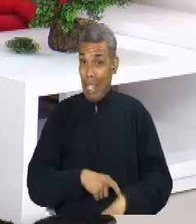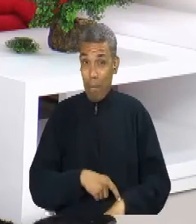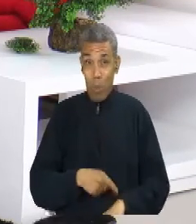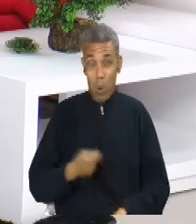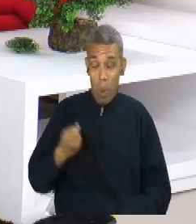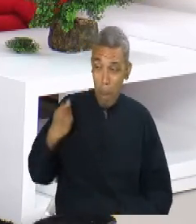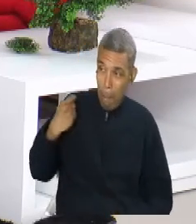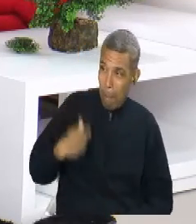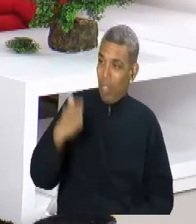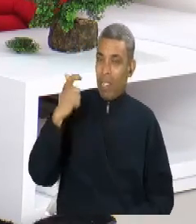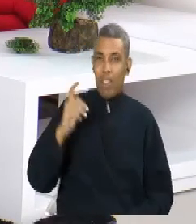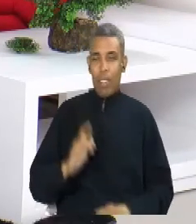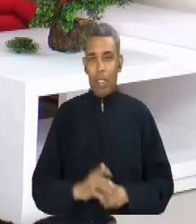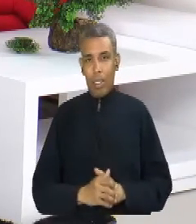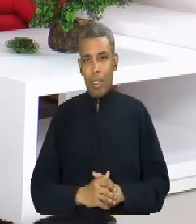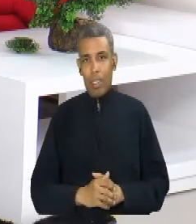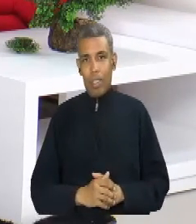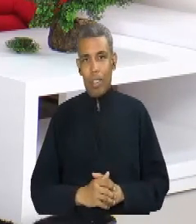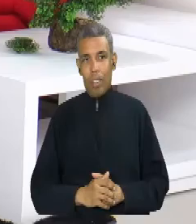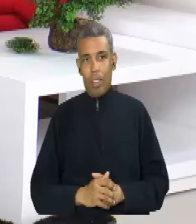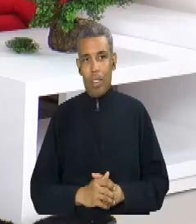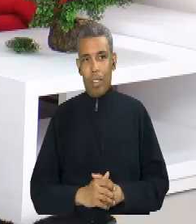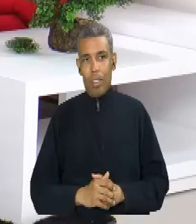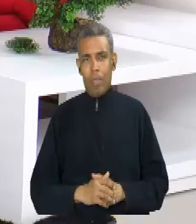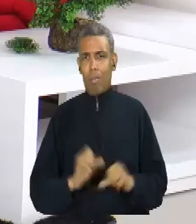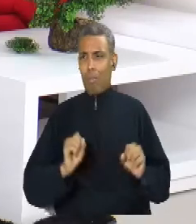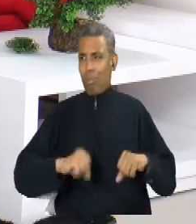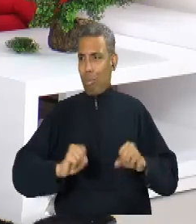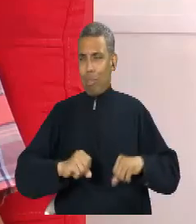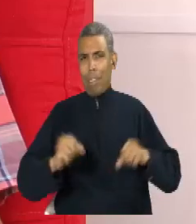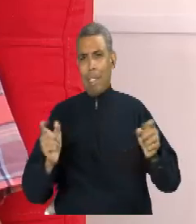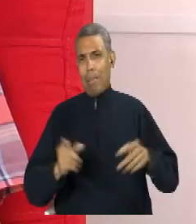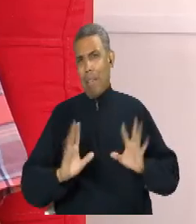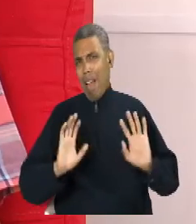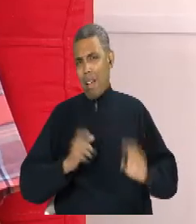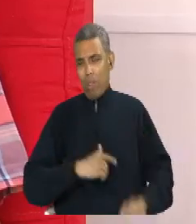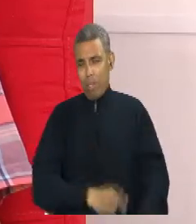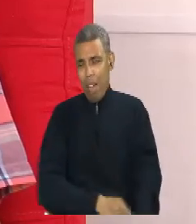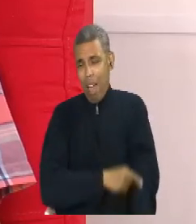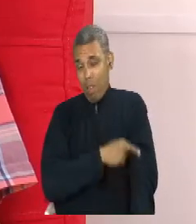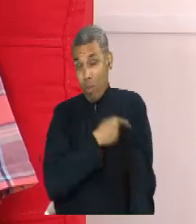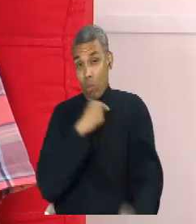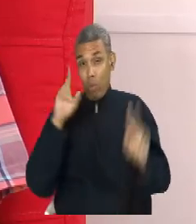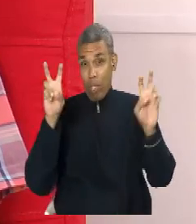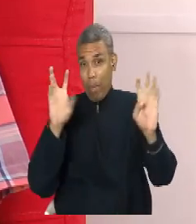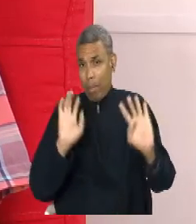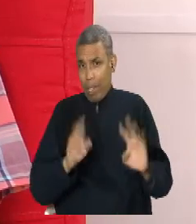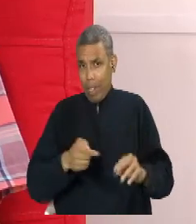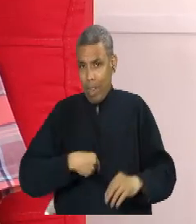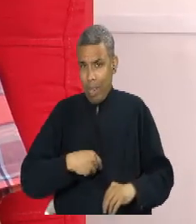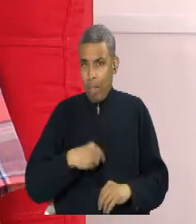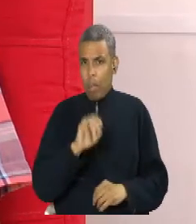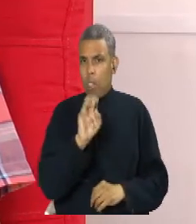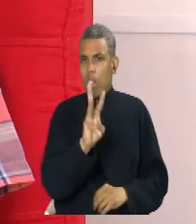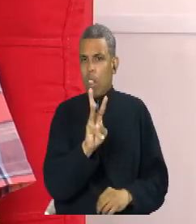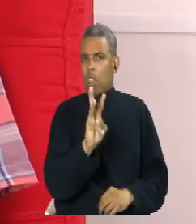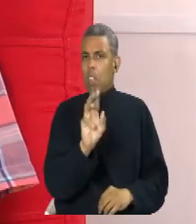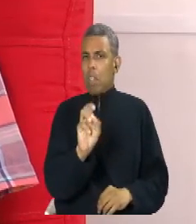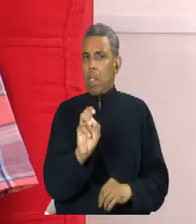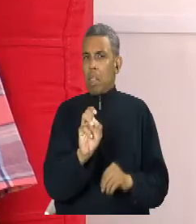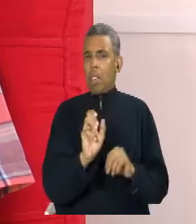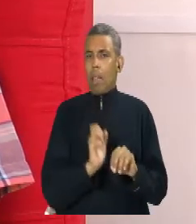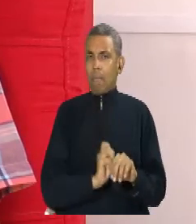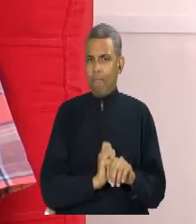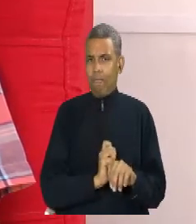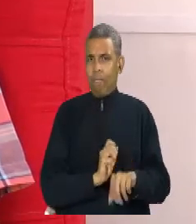salud si hemos tratado de resumir los macs y estos son temas mucho más complejos y que seguramente los puedes manejar mejor un